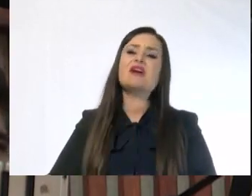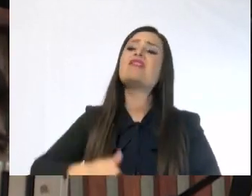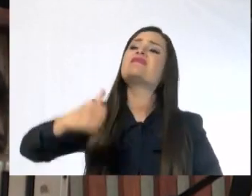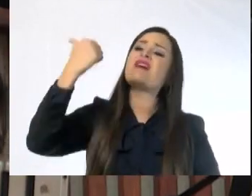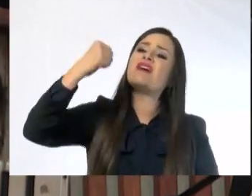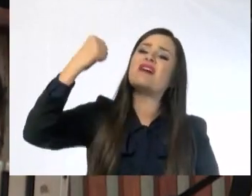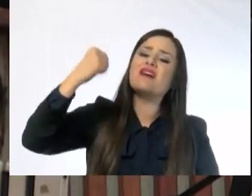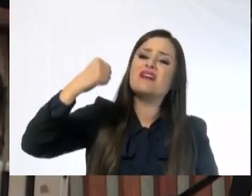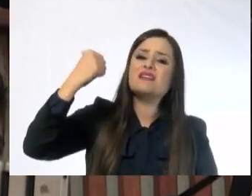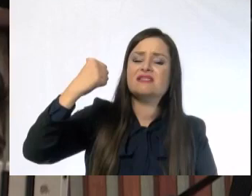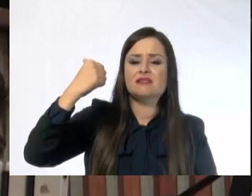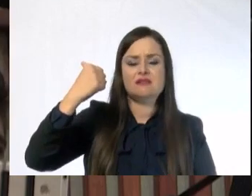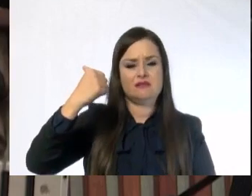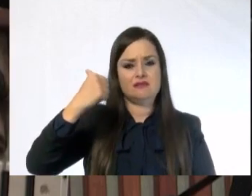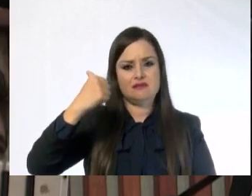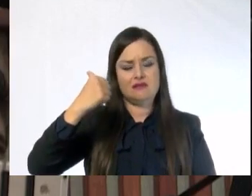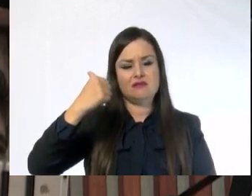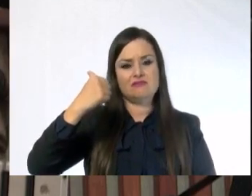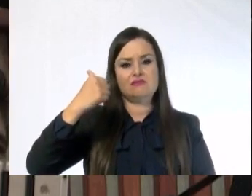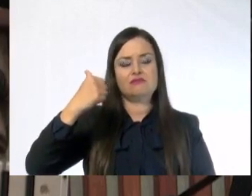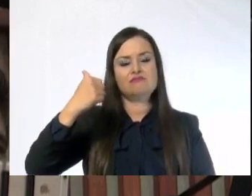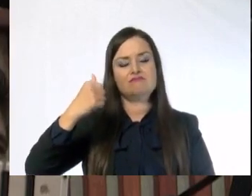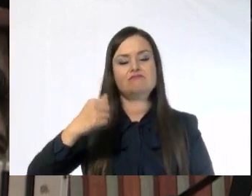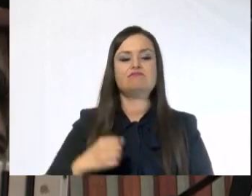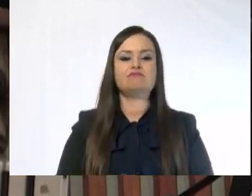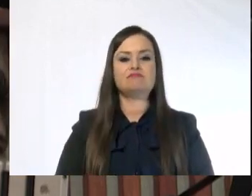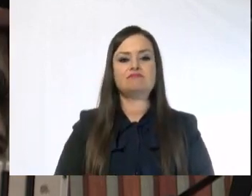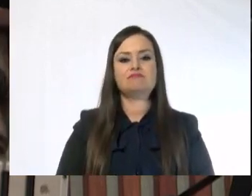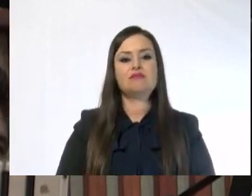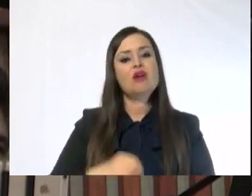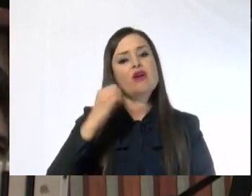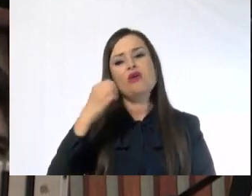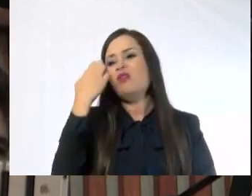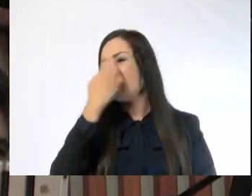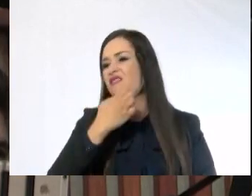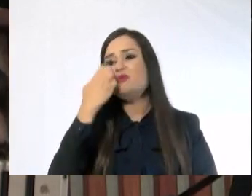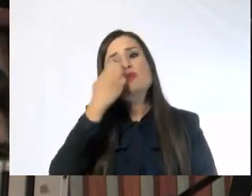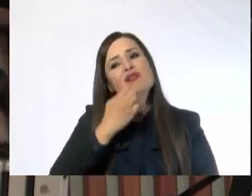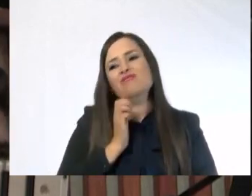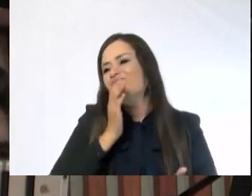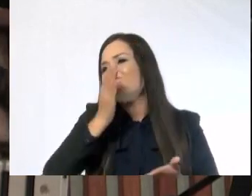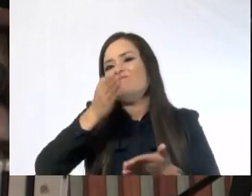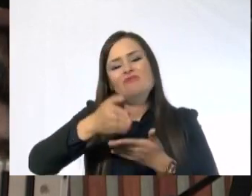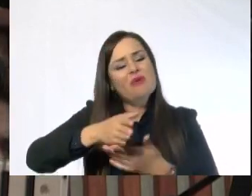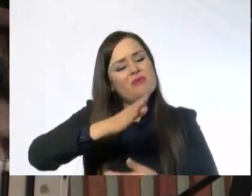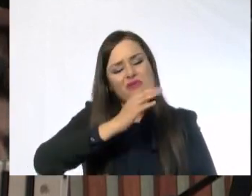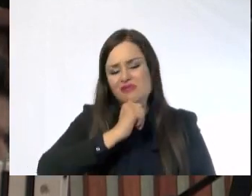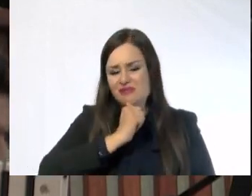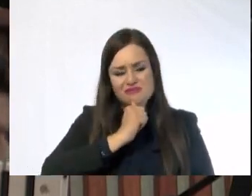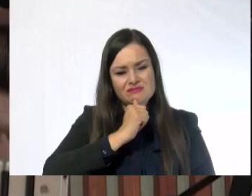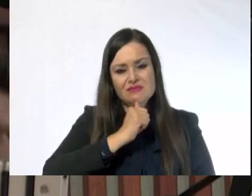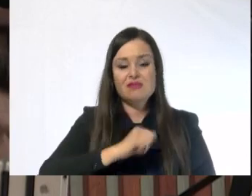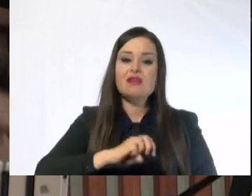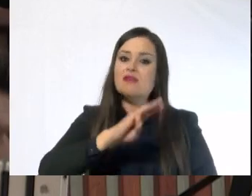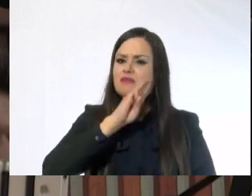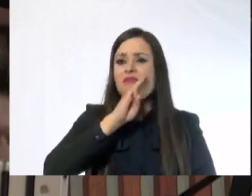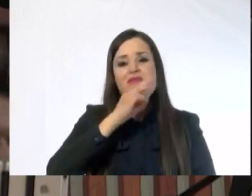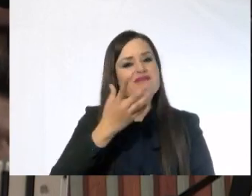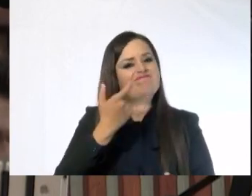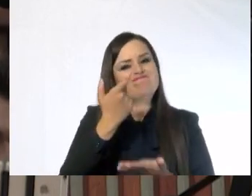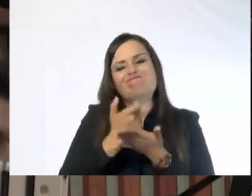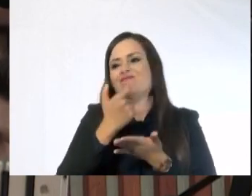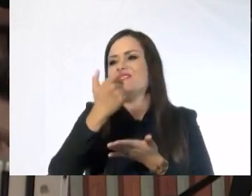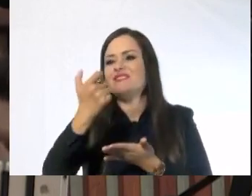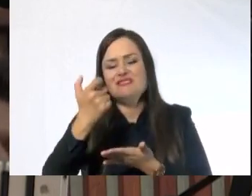o incluso lo más lamentable tenía que faltar a la escuela porque su mamá no tenía dinero para